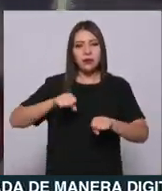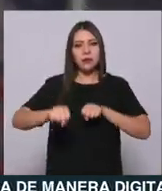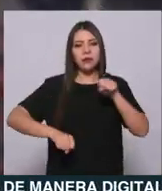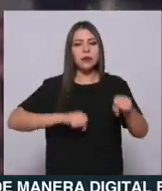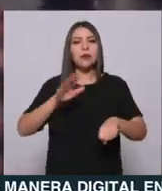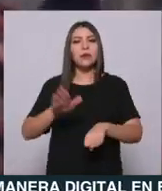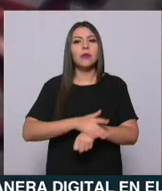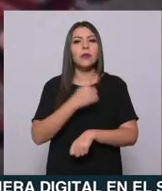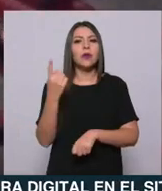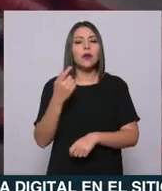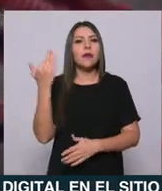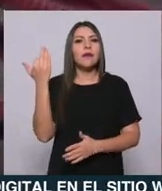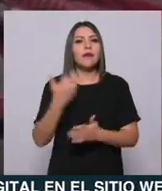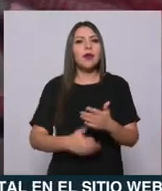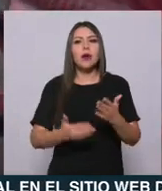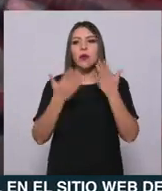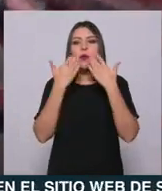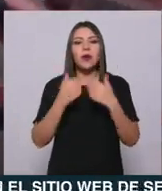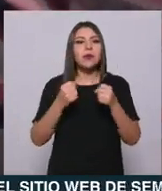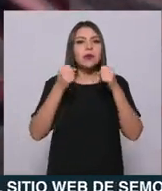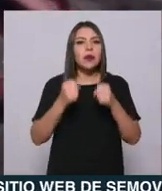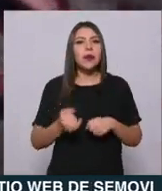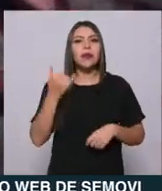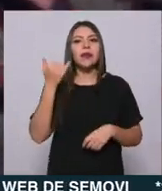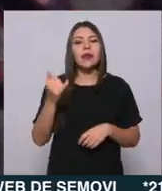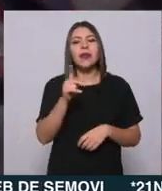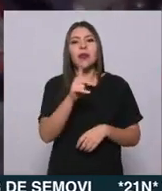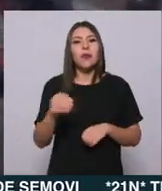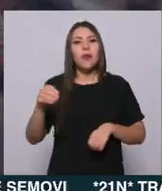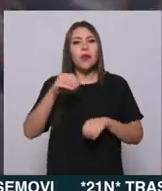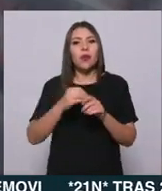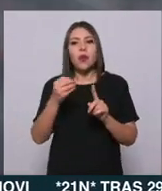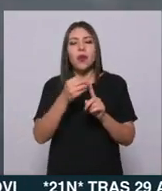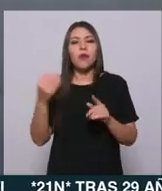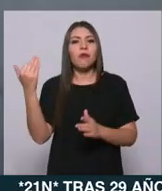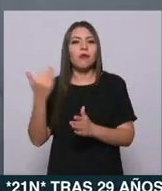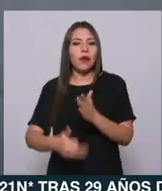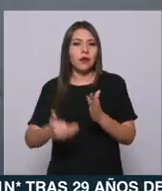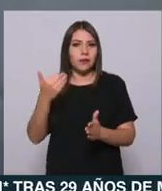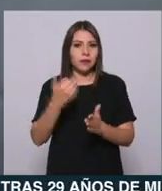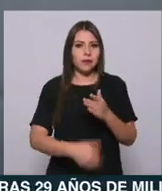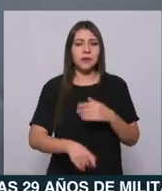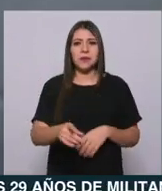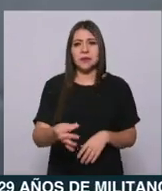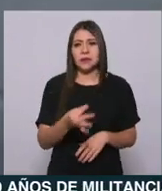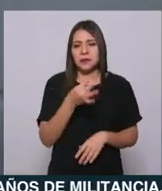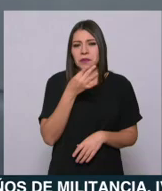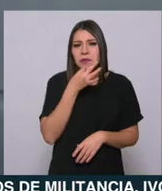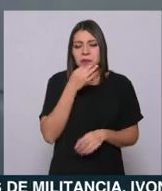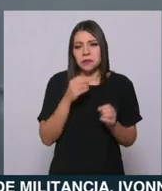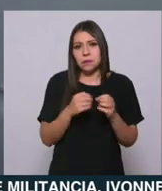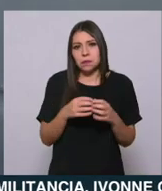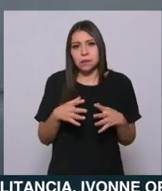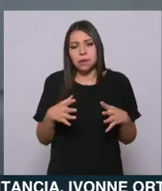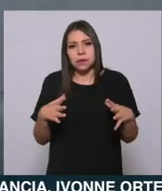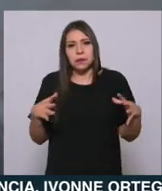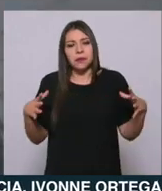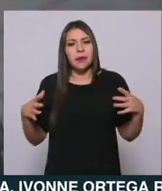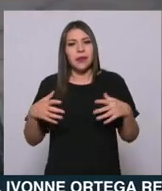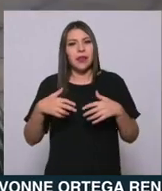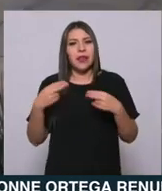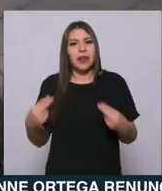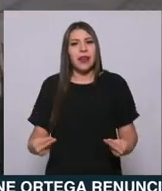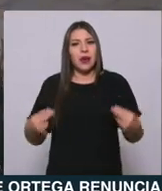debido a la inseguridad y la falta de regulación de estos medios de transporte. El rápido crecimiento de empresas privadas que ofrecen estos